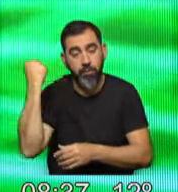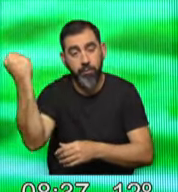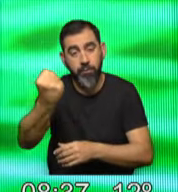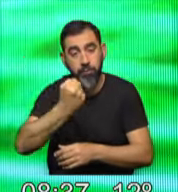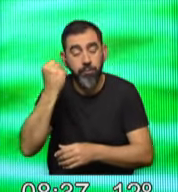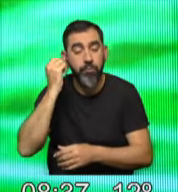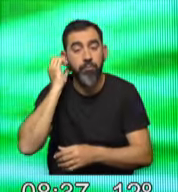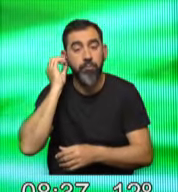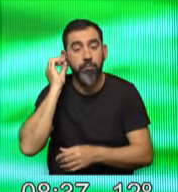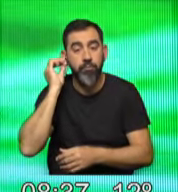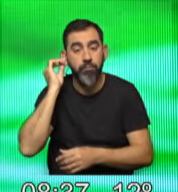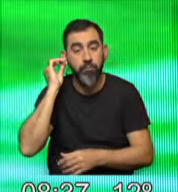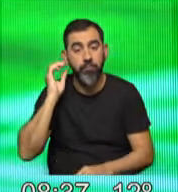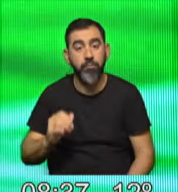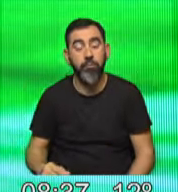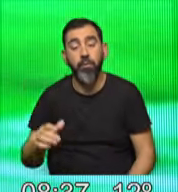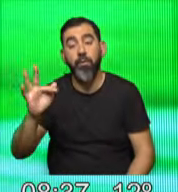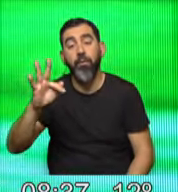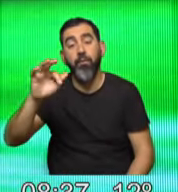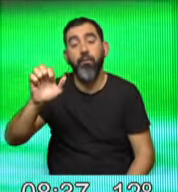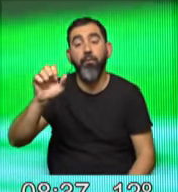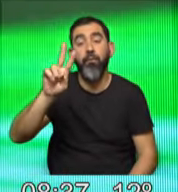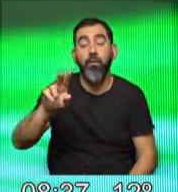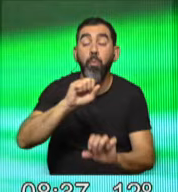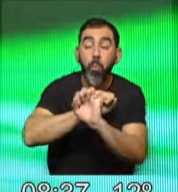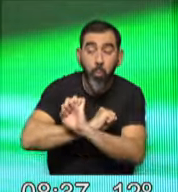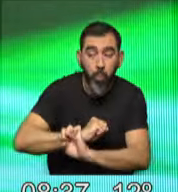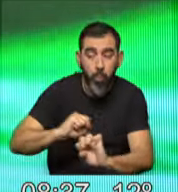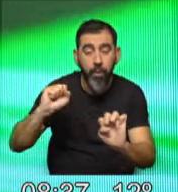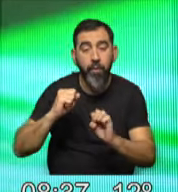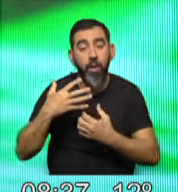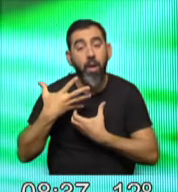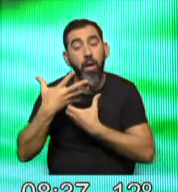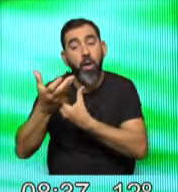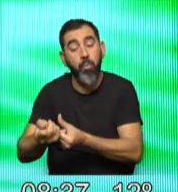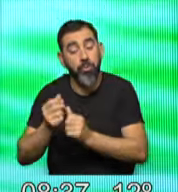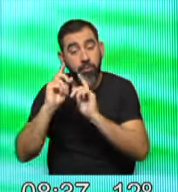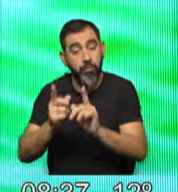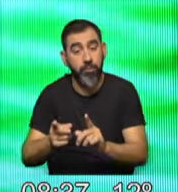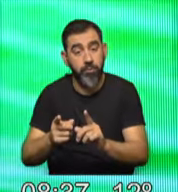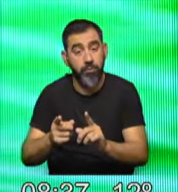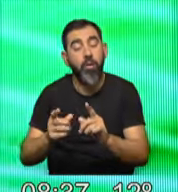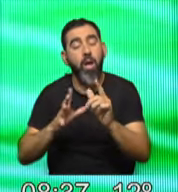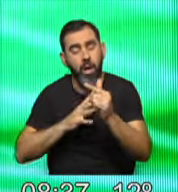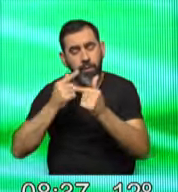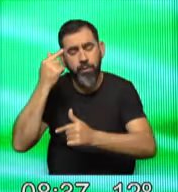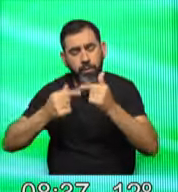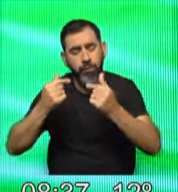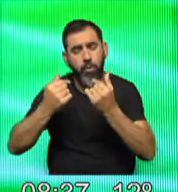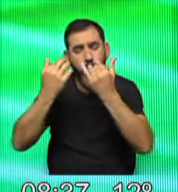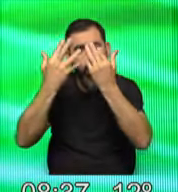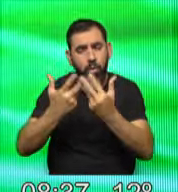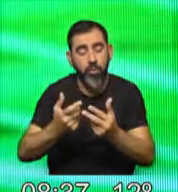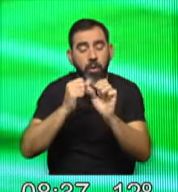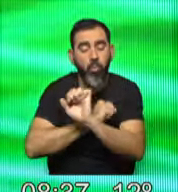ámbito sabemos que la feu también está considerando digamos adoptar una decisión en ese sentido hay múltiples organizaciones que efectivamente